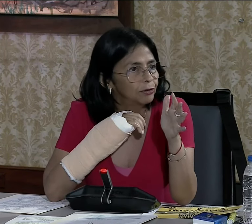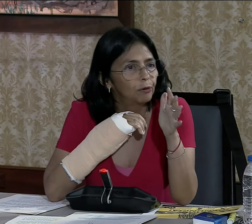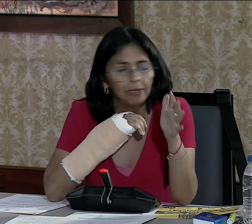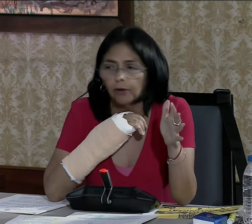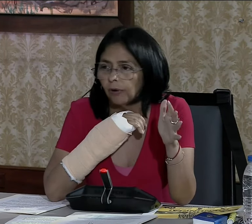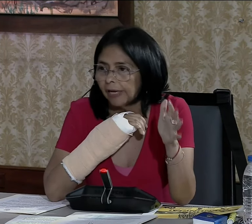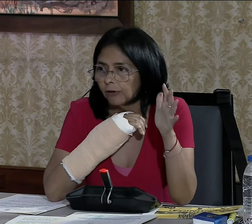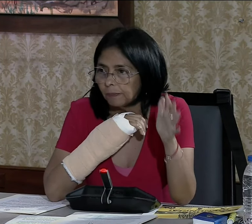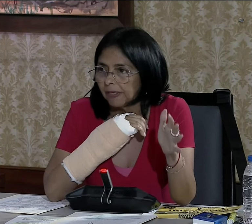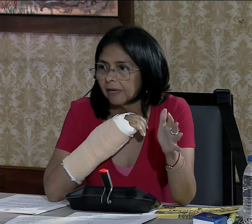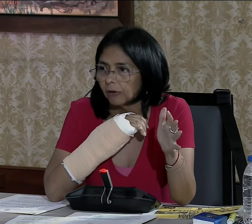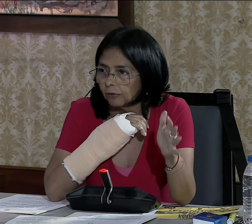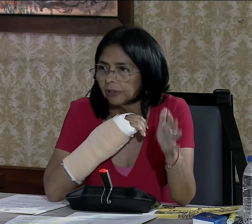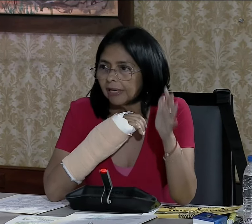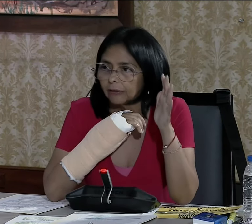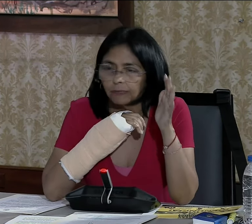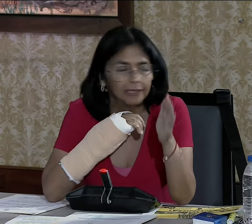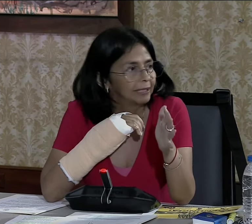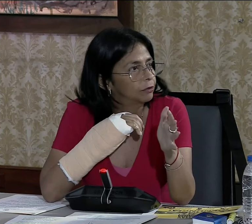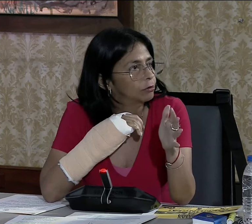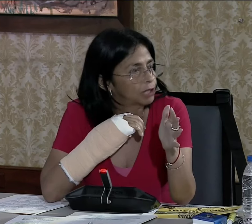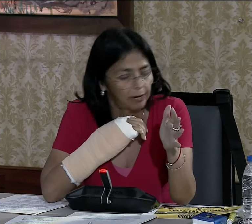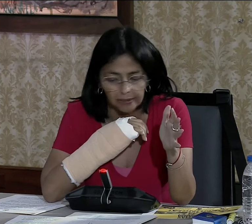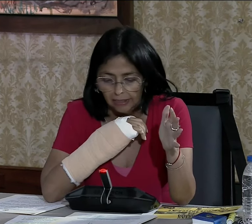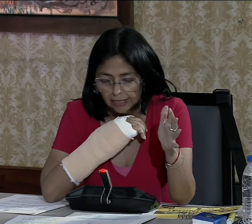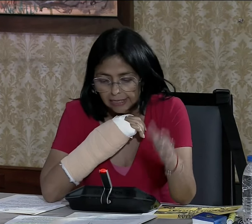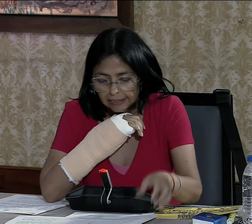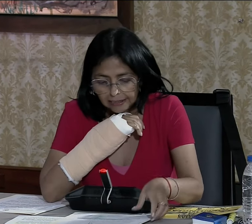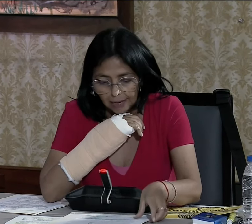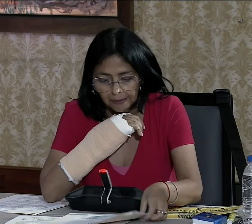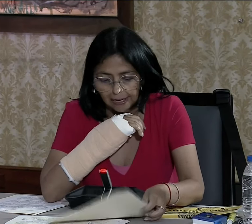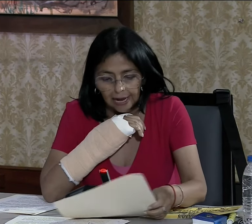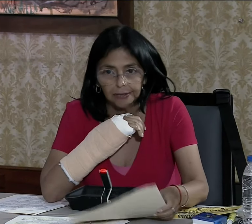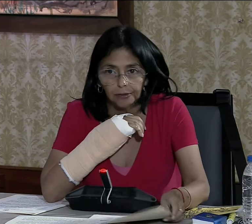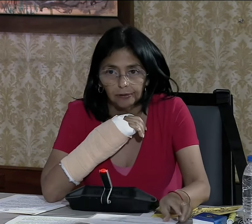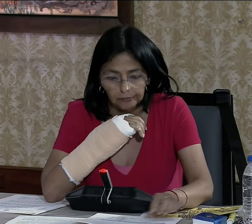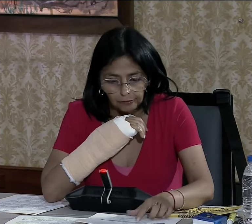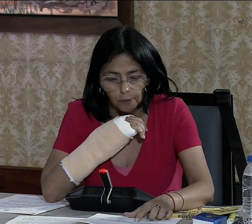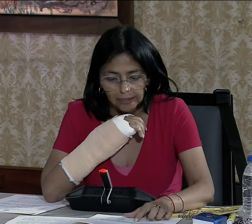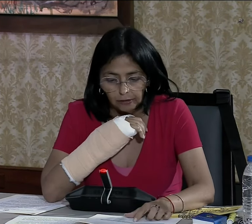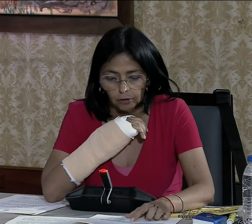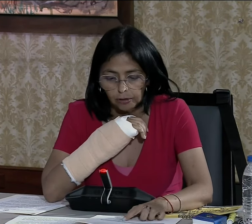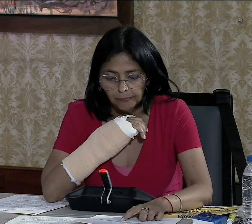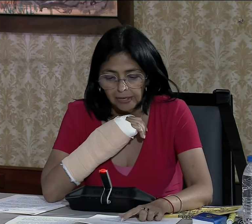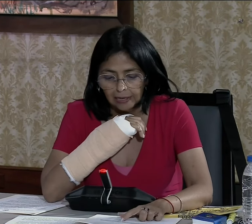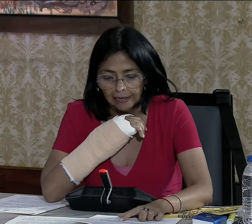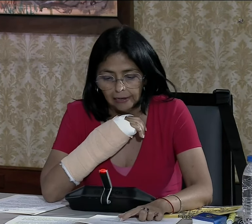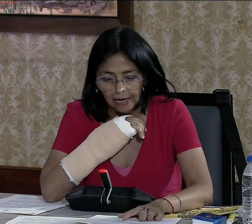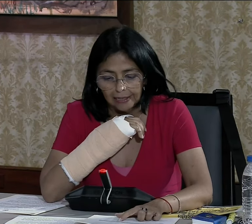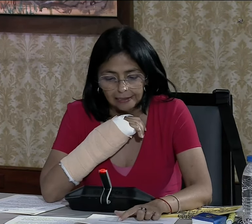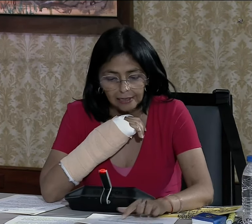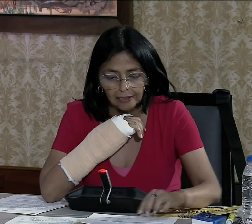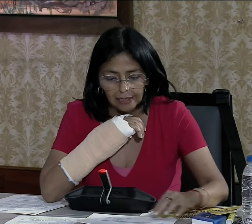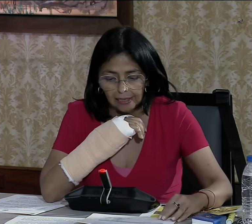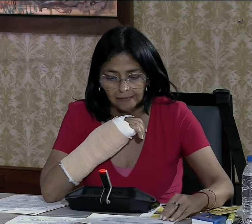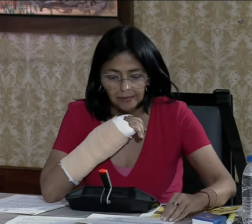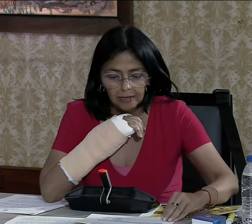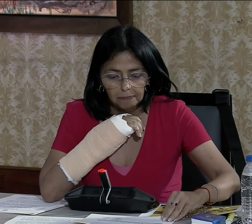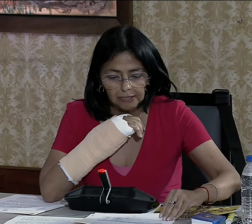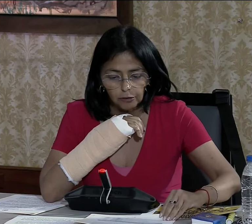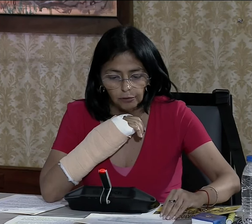en el año 2002 en el golpe de Estado contra el comandante Hugo Chávez. Ya para el año 2002 la lista